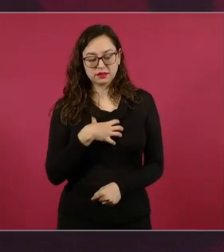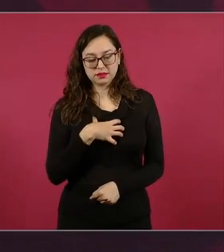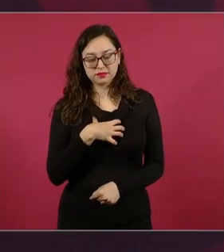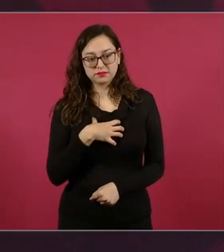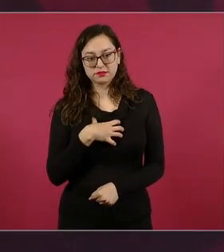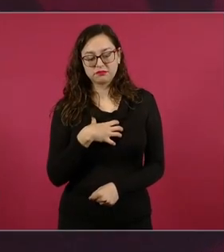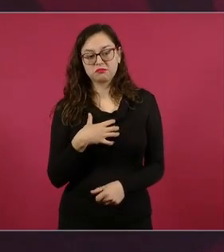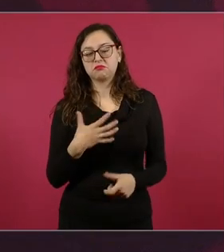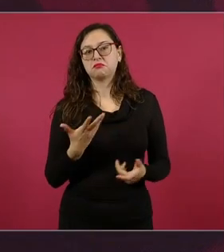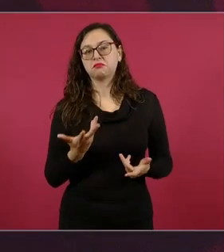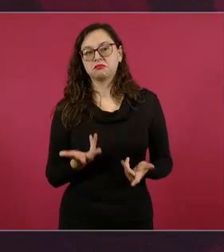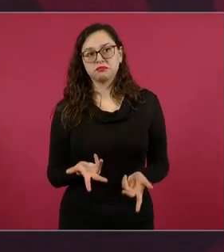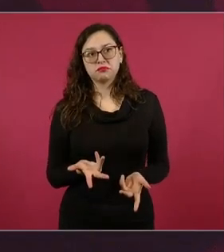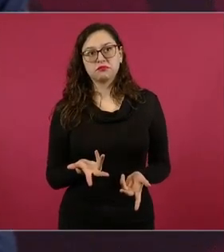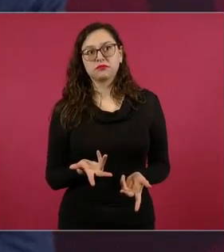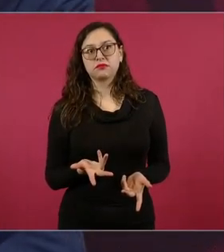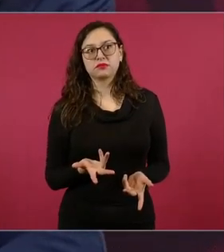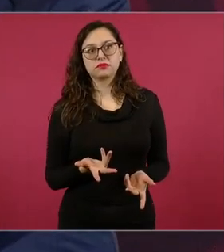No